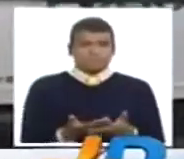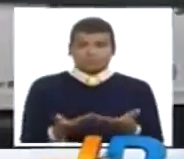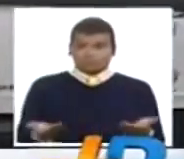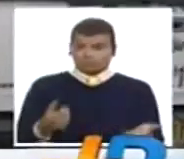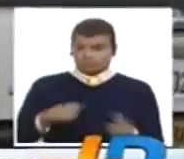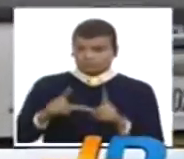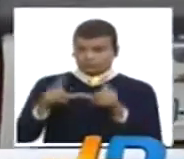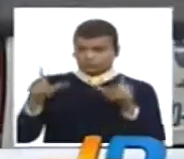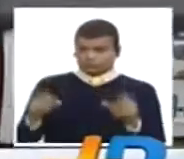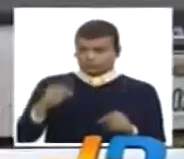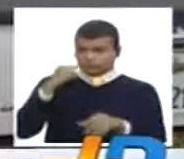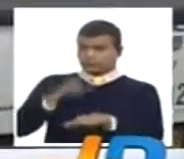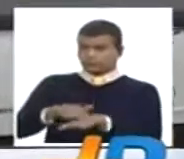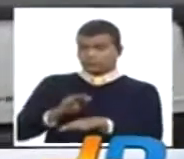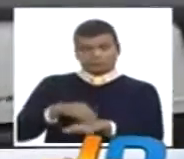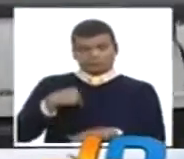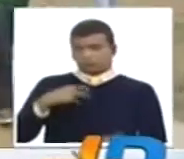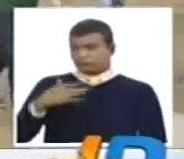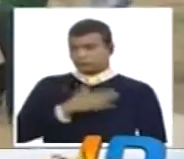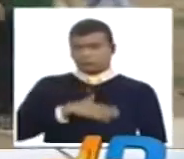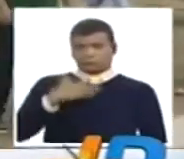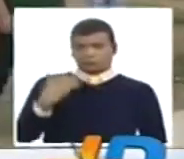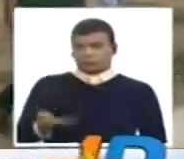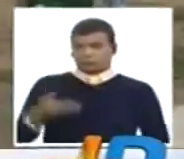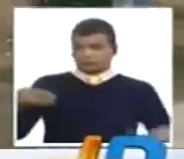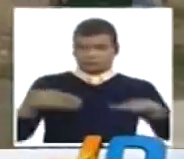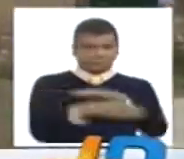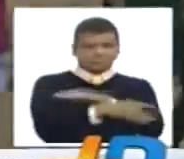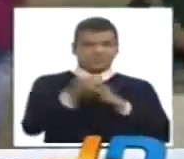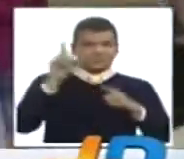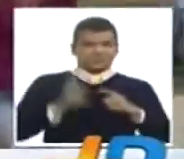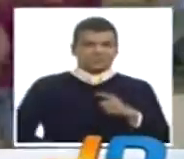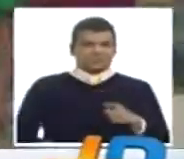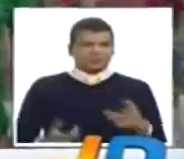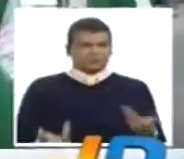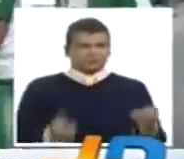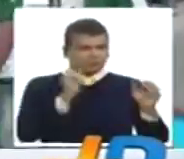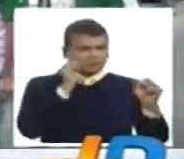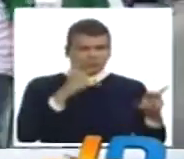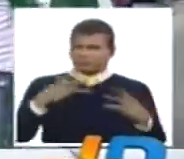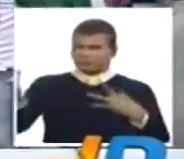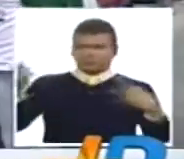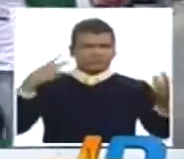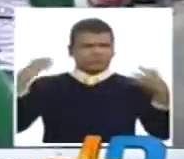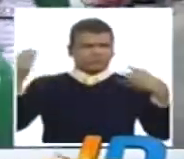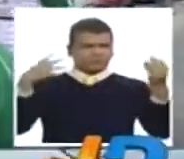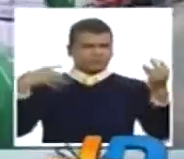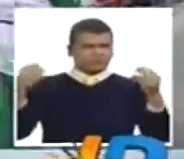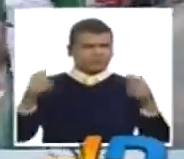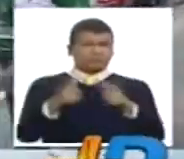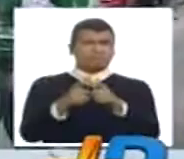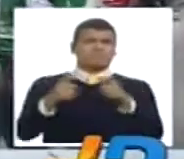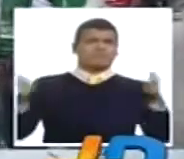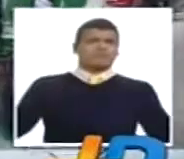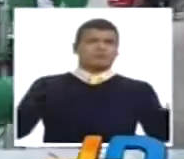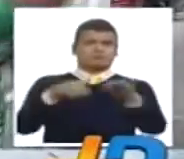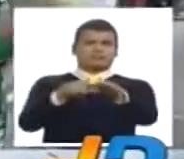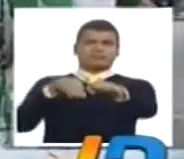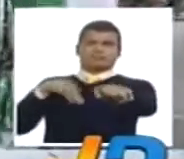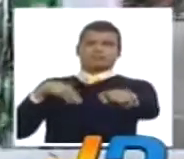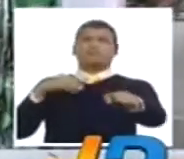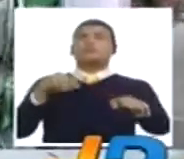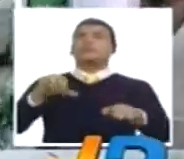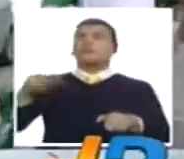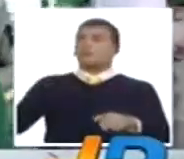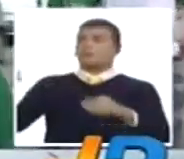ingreso, fueron devueltos por la policía. Malo lo del parqueadero, que la gente está devolviendo. Uy, de aquí para atrás hay la Mundial de Carros, malo de la